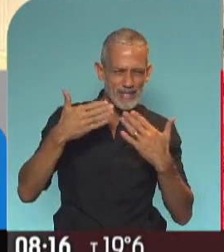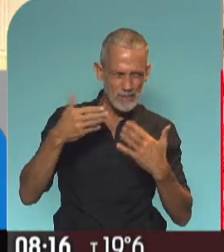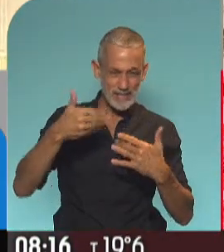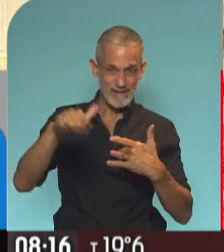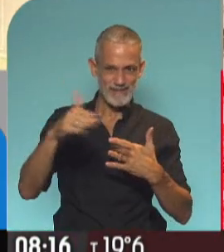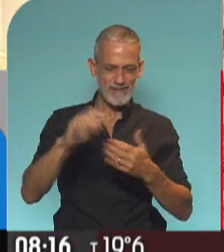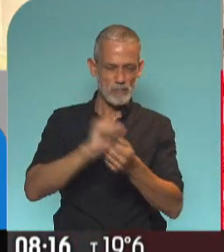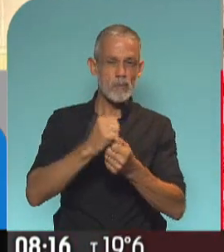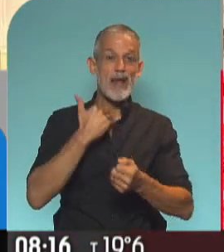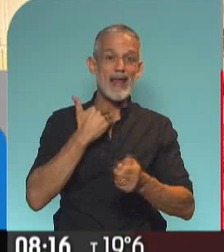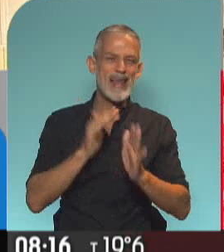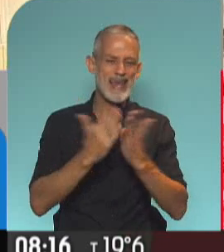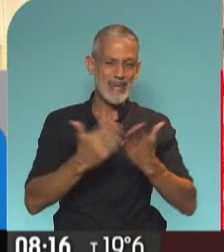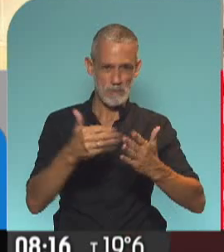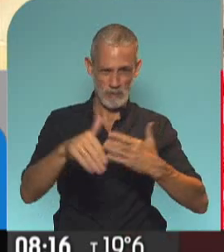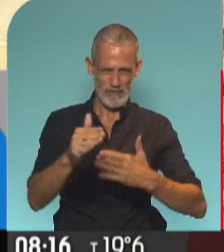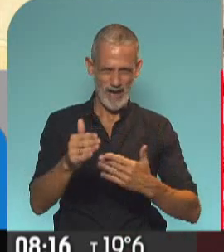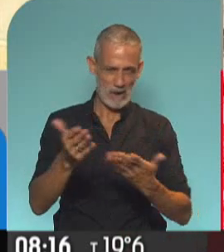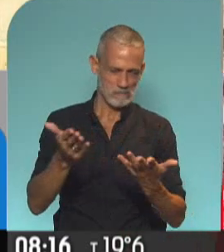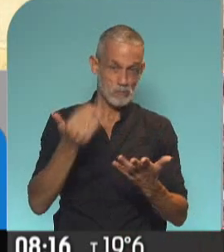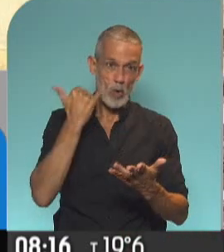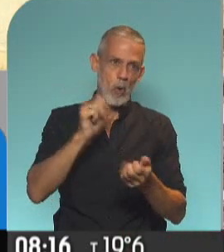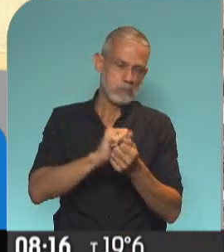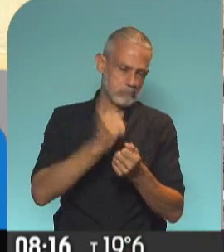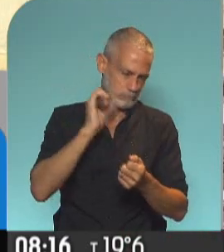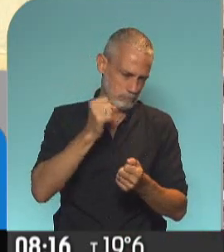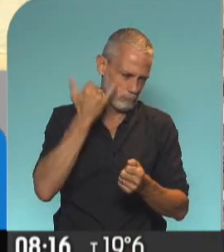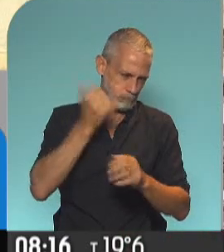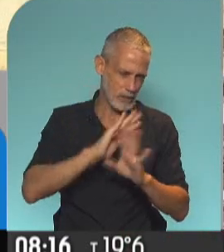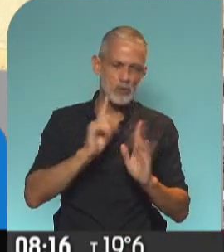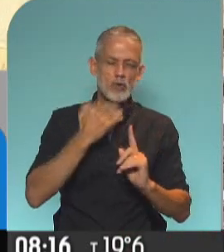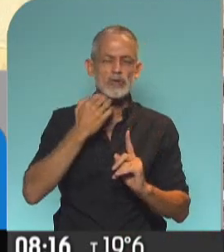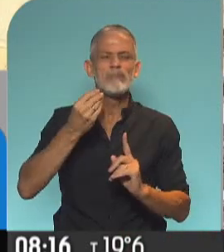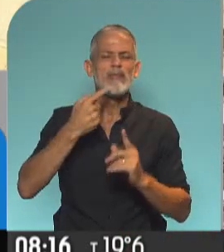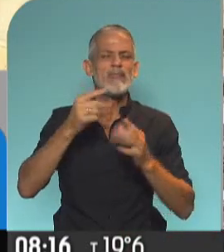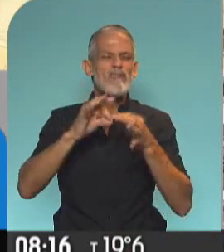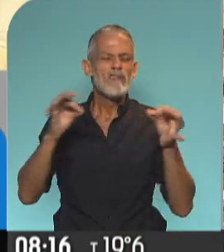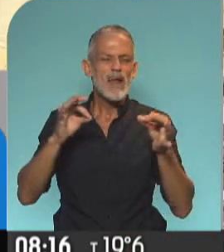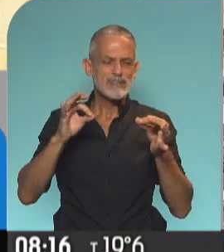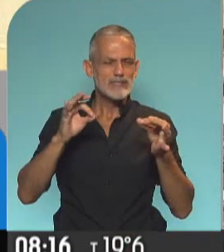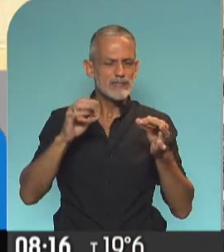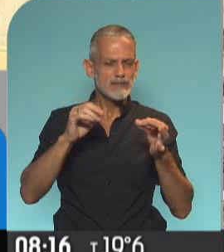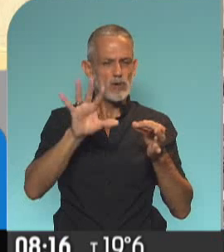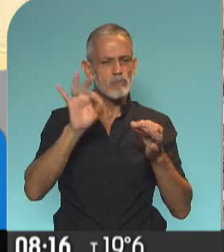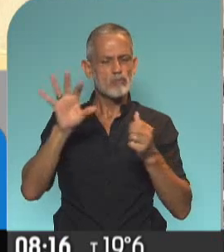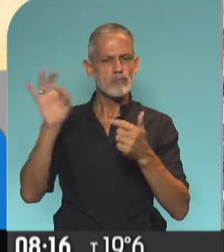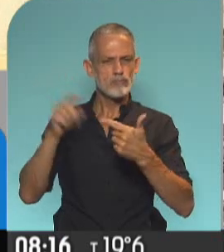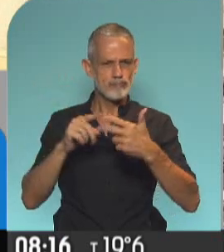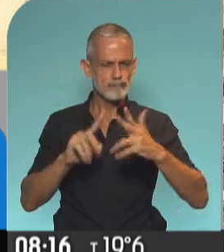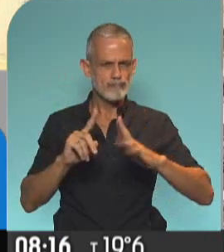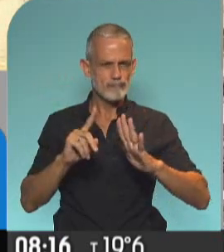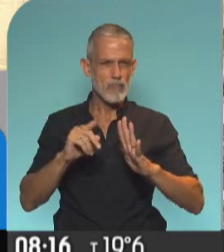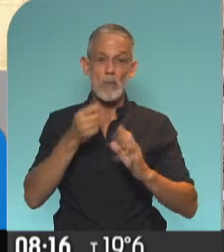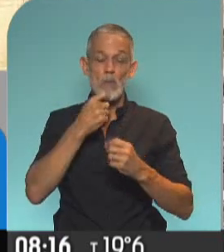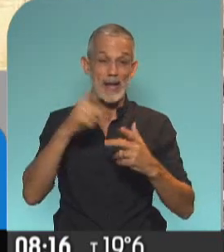ahora en un libro, seguramente en poco tiempo, si ya no se publicó, y decía algunos conceptos interesantes que no quería dejar de recordarlos con vos. Por